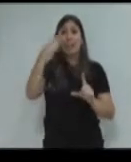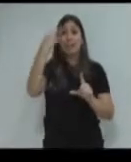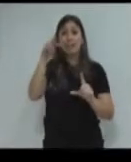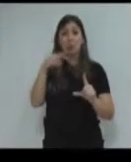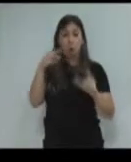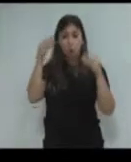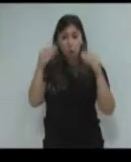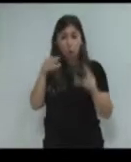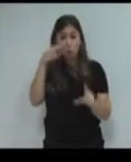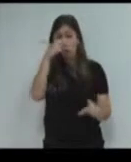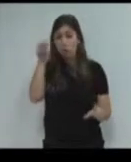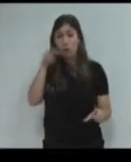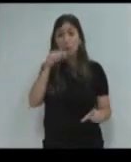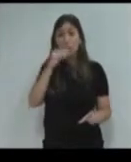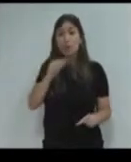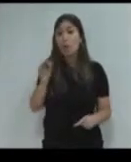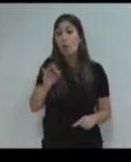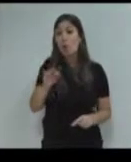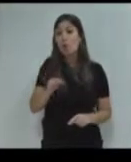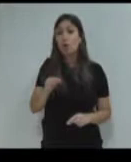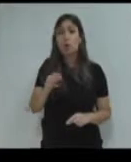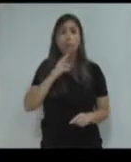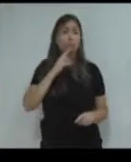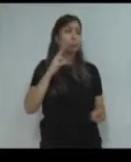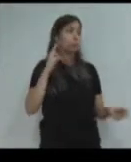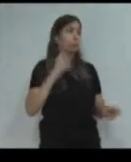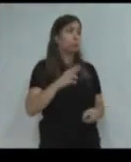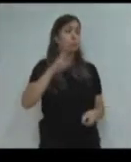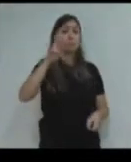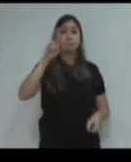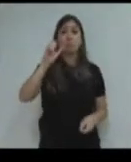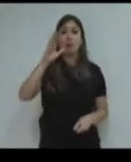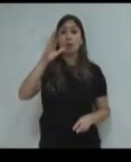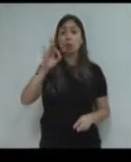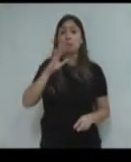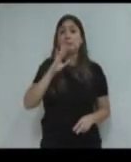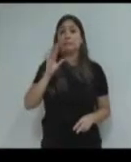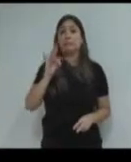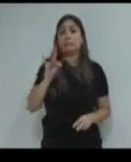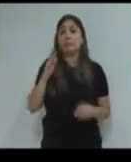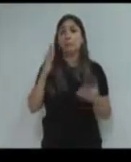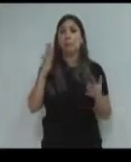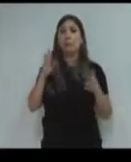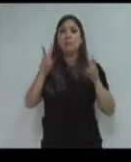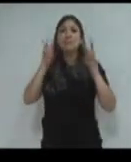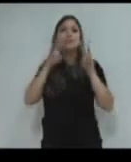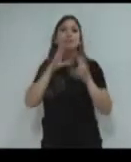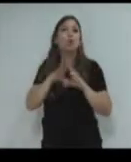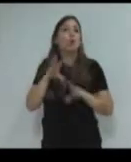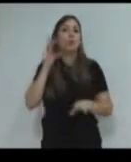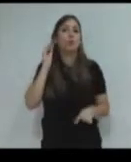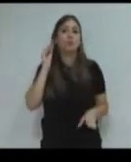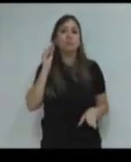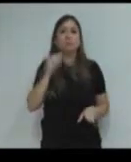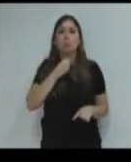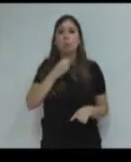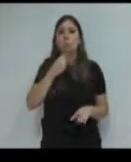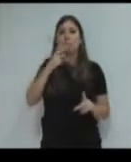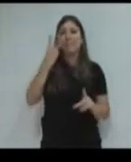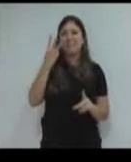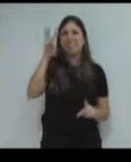bien? Sí, pero sí. Yo por cuestiones de comprensión me gusta una